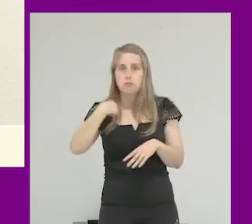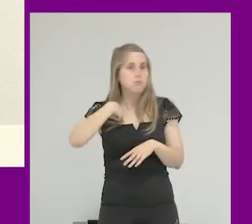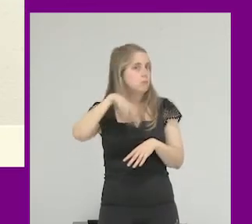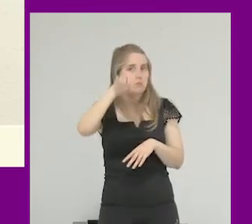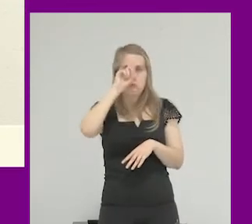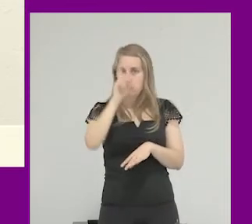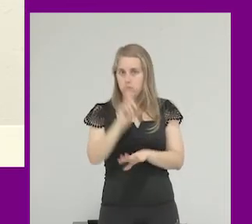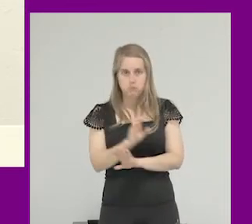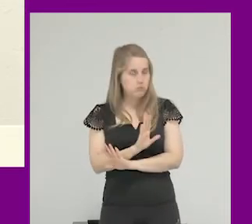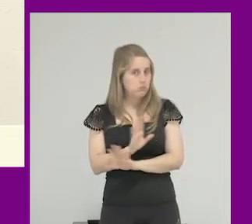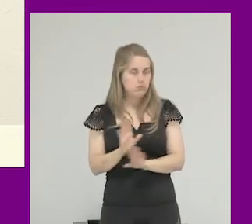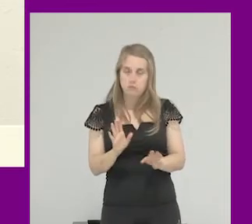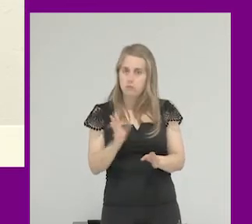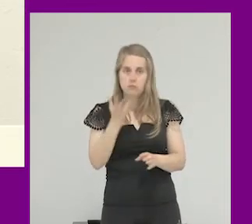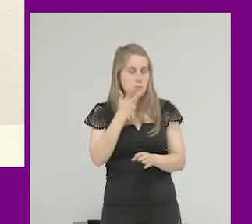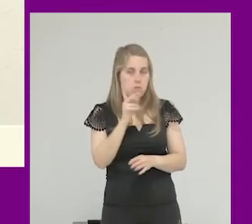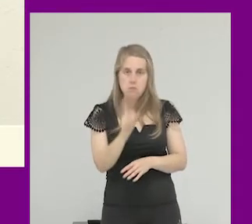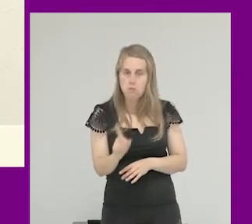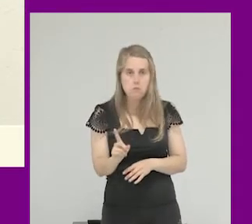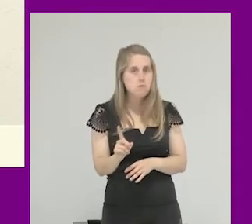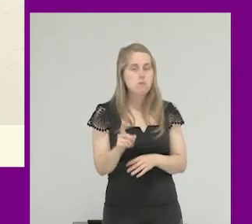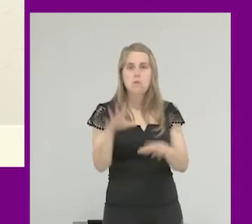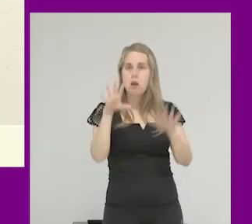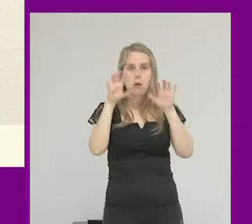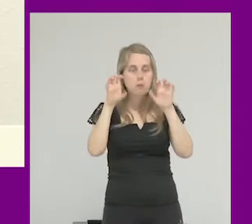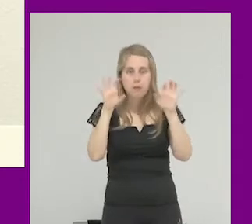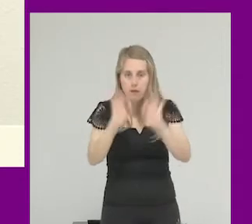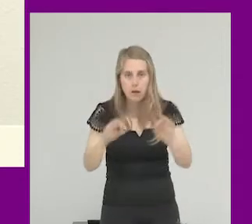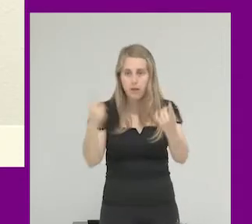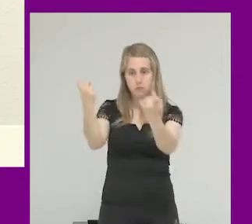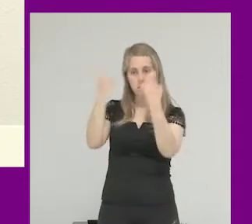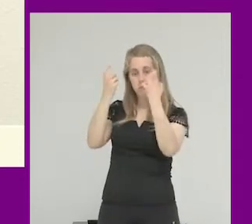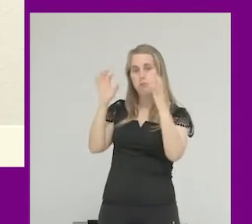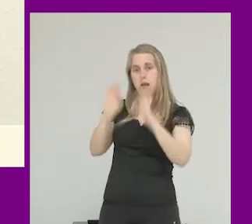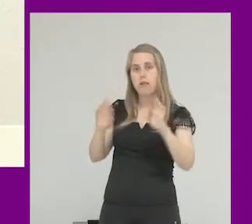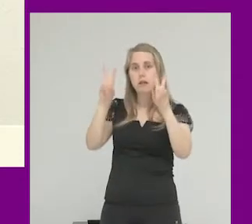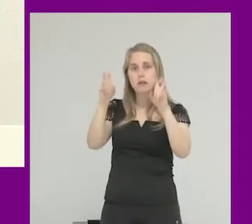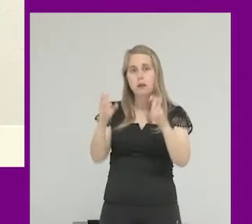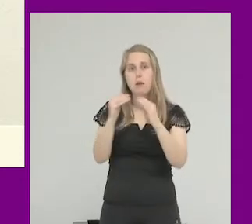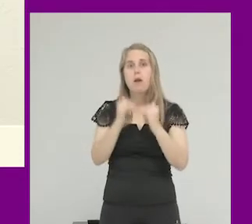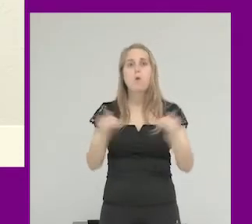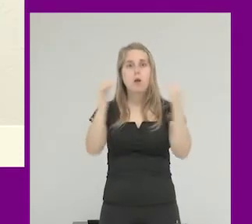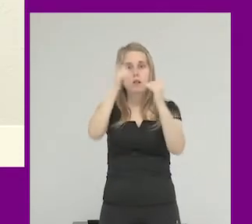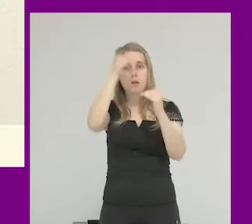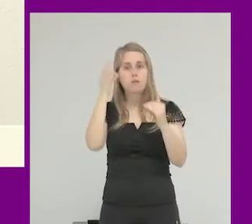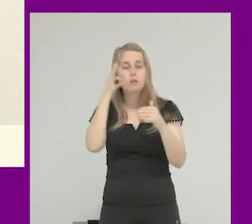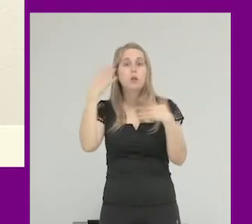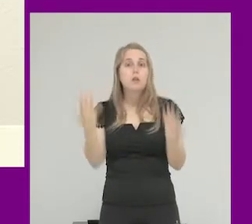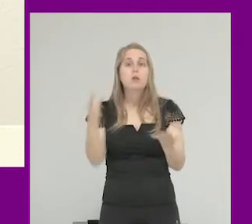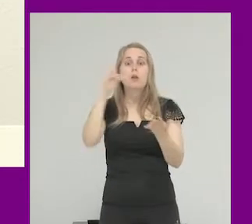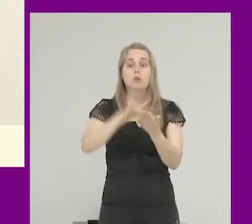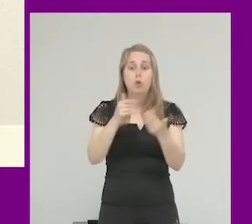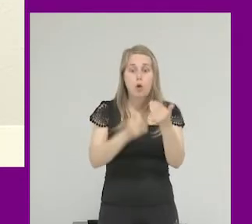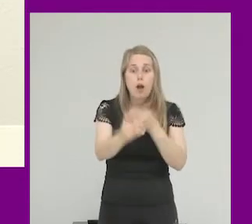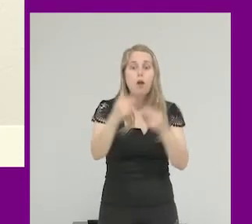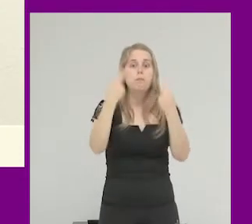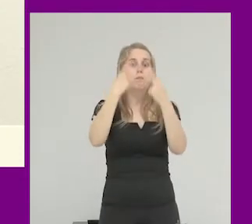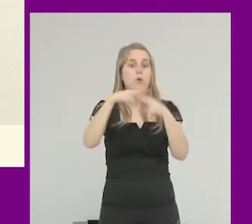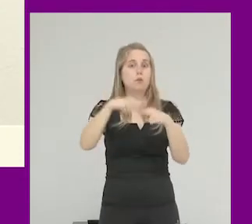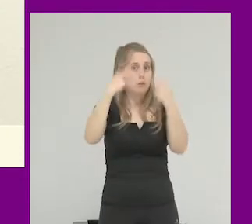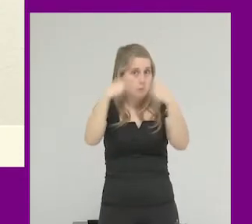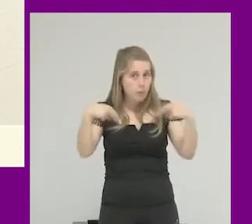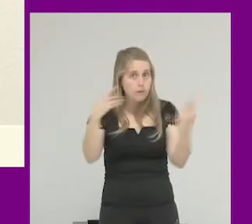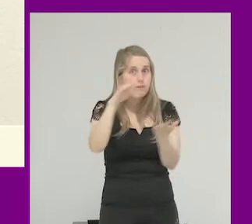conocen, tampoco han aprendido ni les han enseñado la igualdad de mujeres y hombres, por tanto, cuando van a hacer políticas